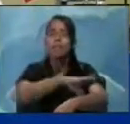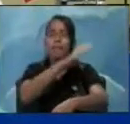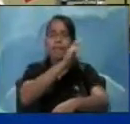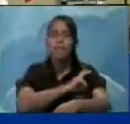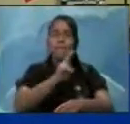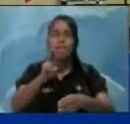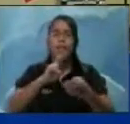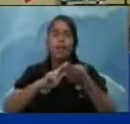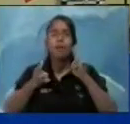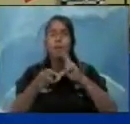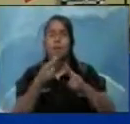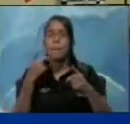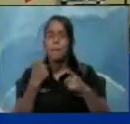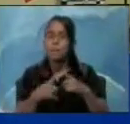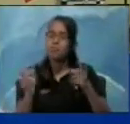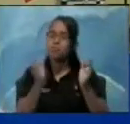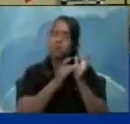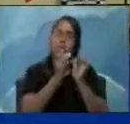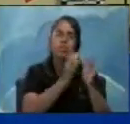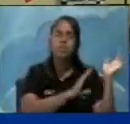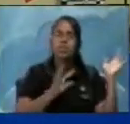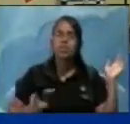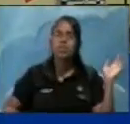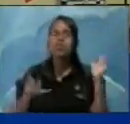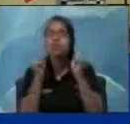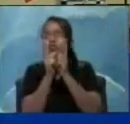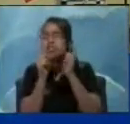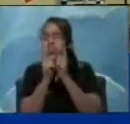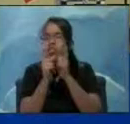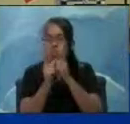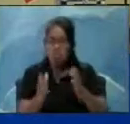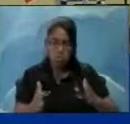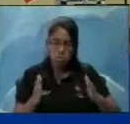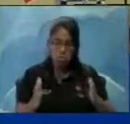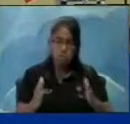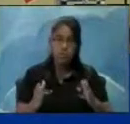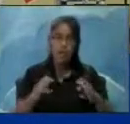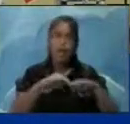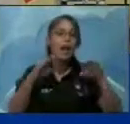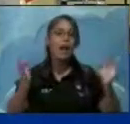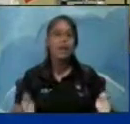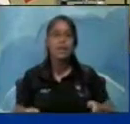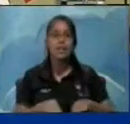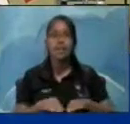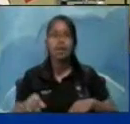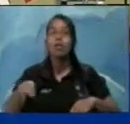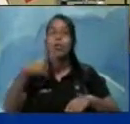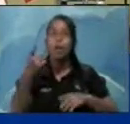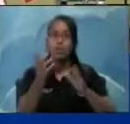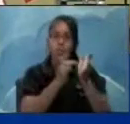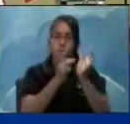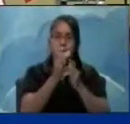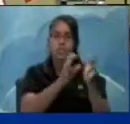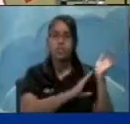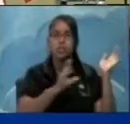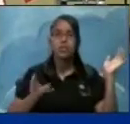Paz Pero Jesús estaba chiquitico Así que cabía en una caja de zapatos cuando Jesús